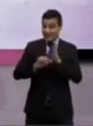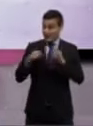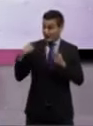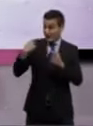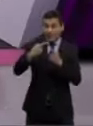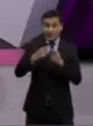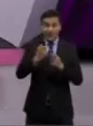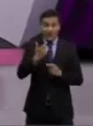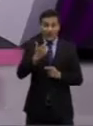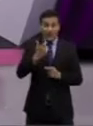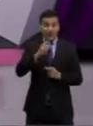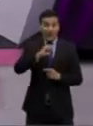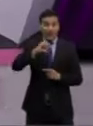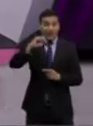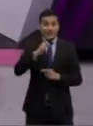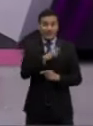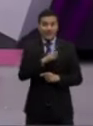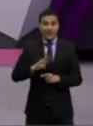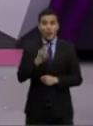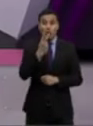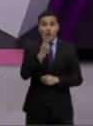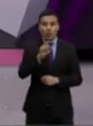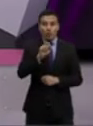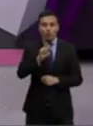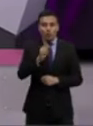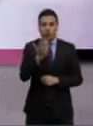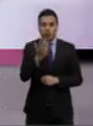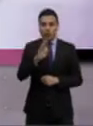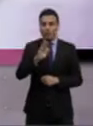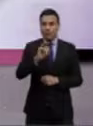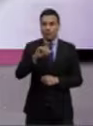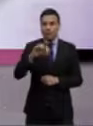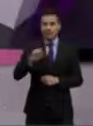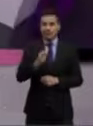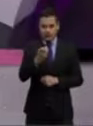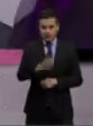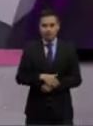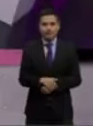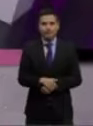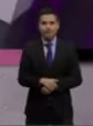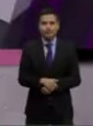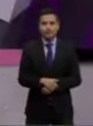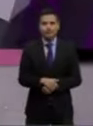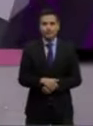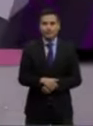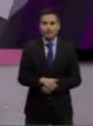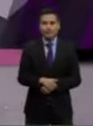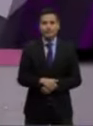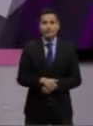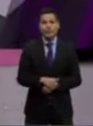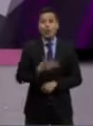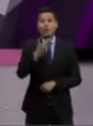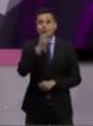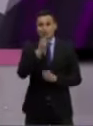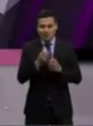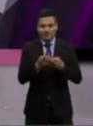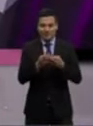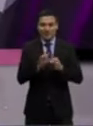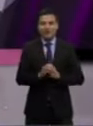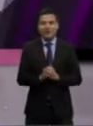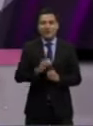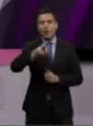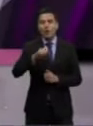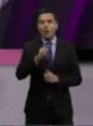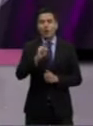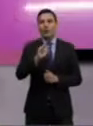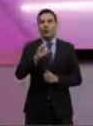país. Tiempo, así Gilberto. Claro, 2.5 billones. Lo Gilberto. Es lo de menos. Ok, le quedan 8 segundos. Mira, vamos a escuchar a Juncal y ahorita vamos contigo.